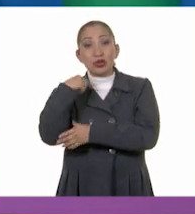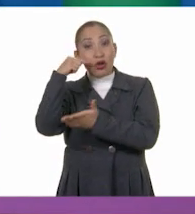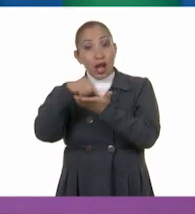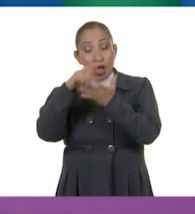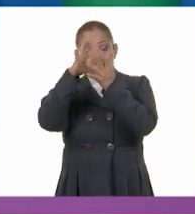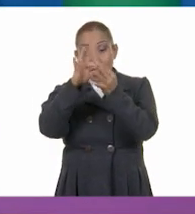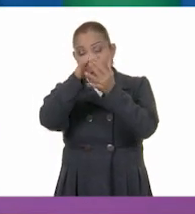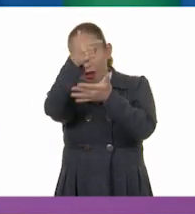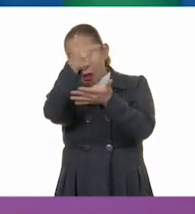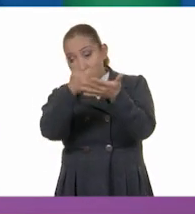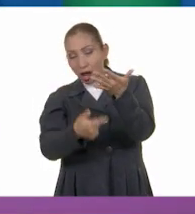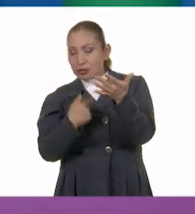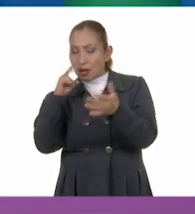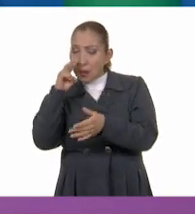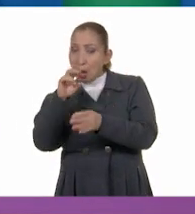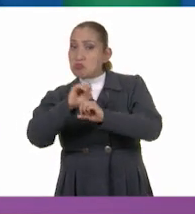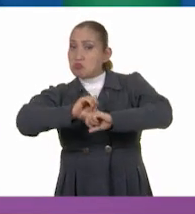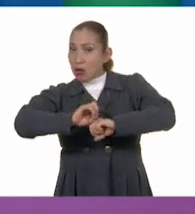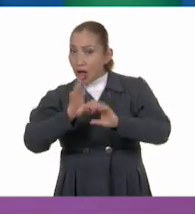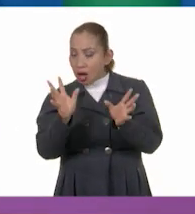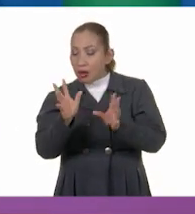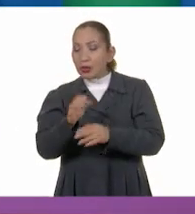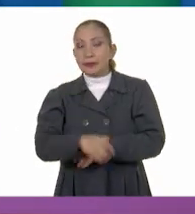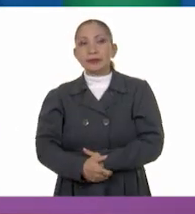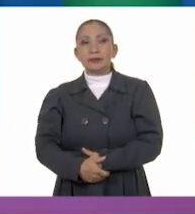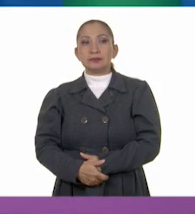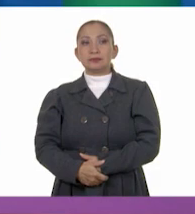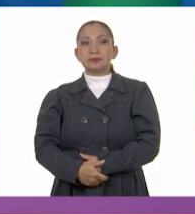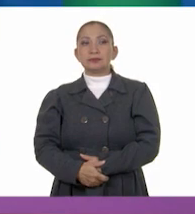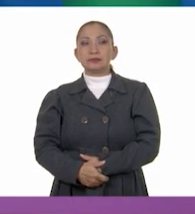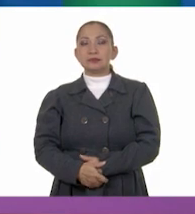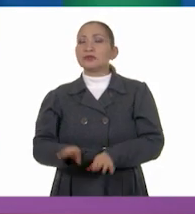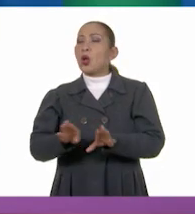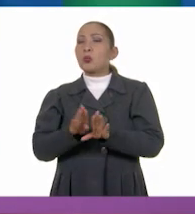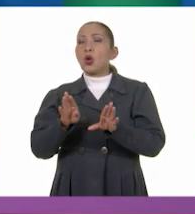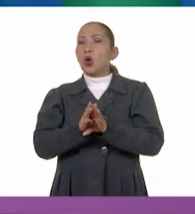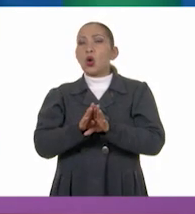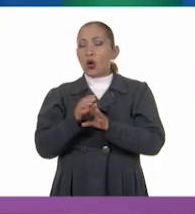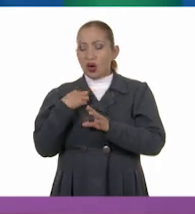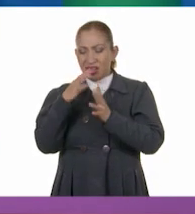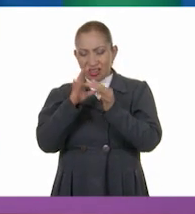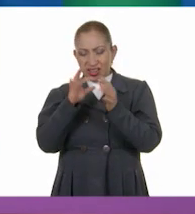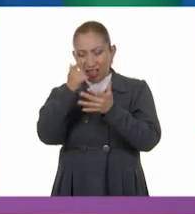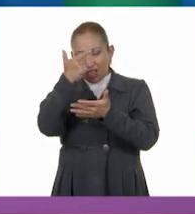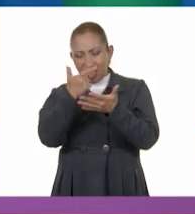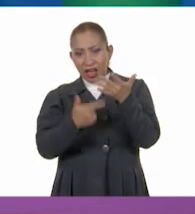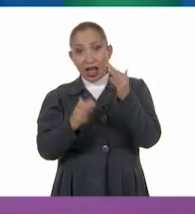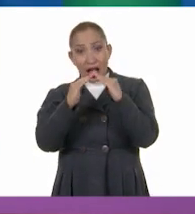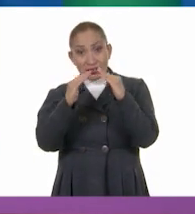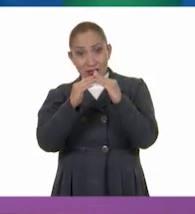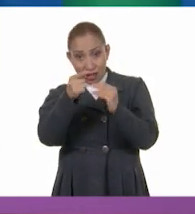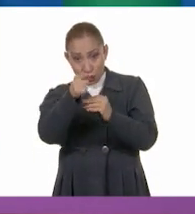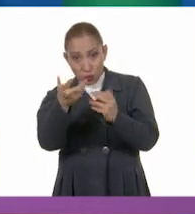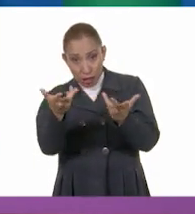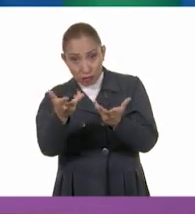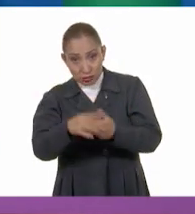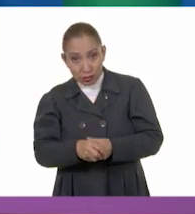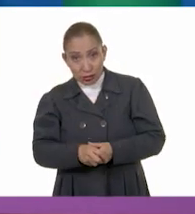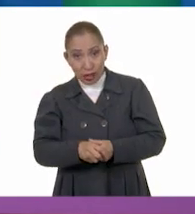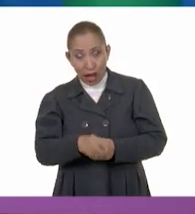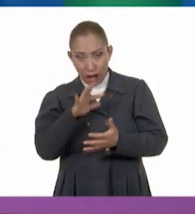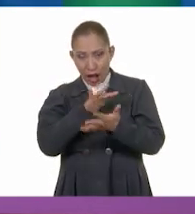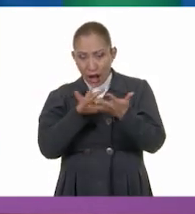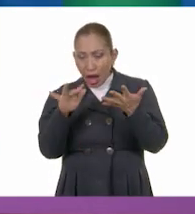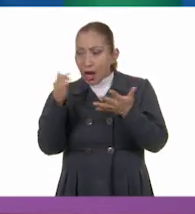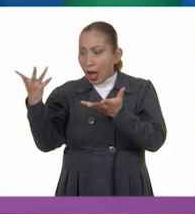las instrucciones están muy claras. Y ¿cómo quedaron las instrucciones en casa? Hay que